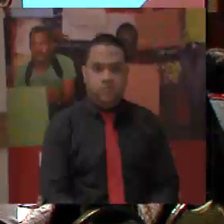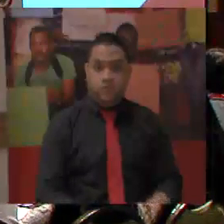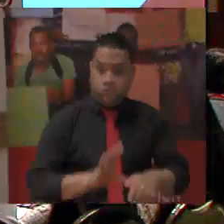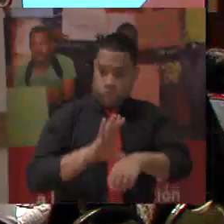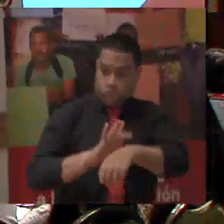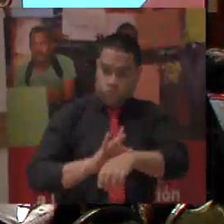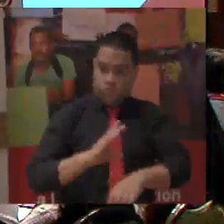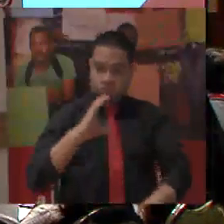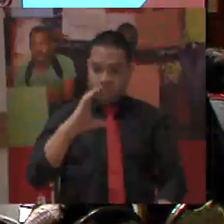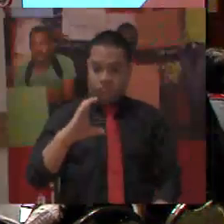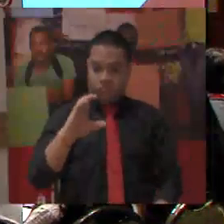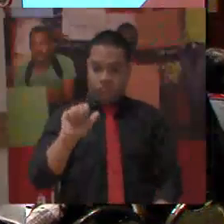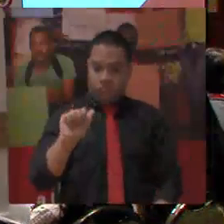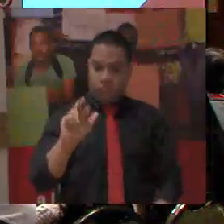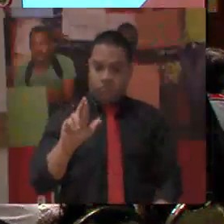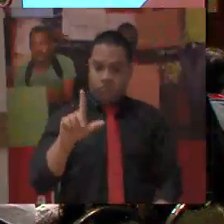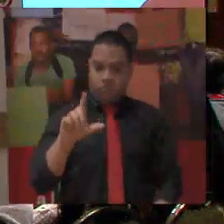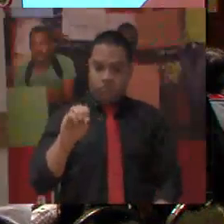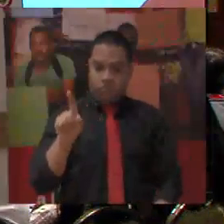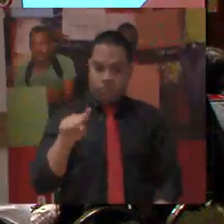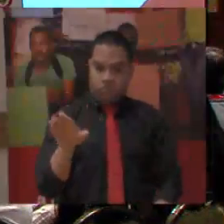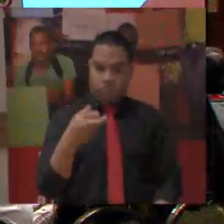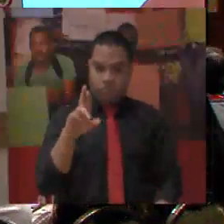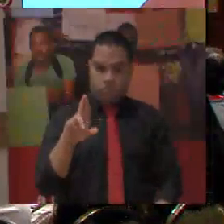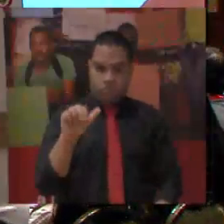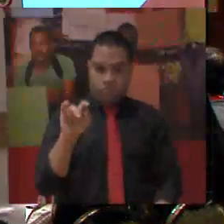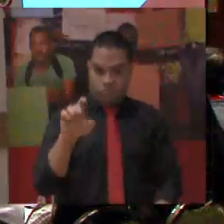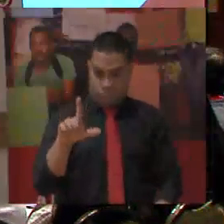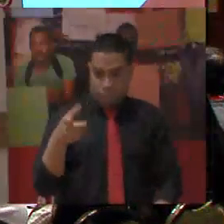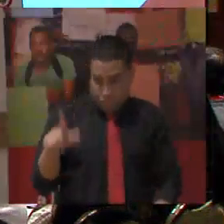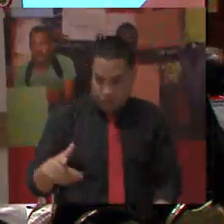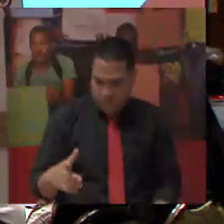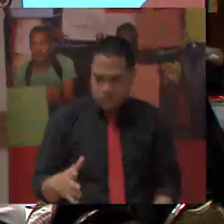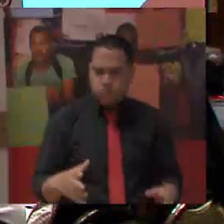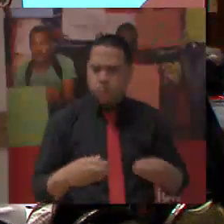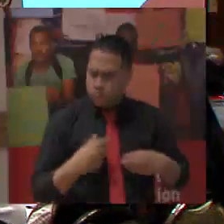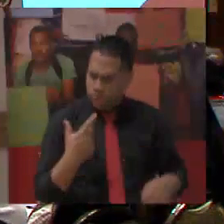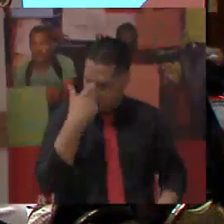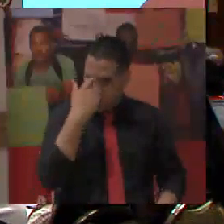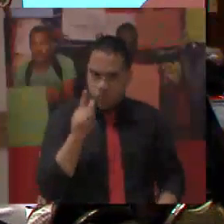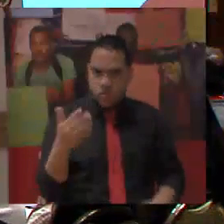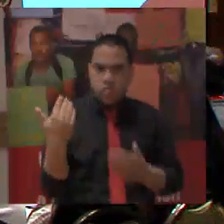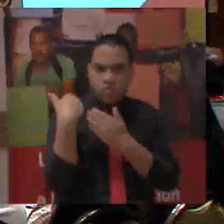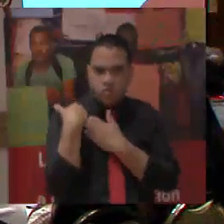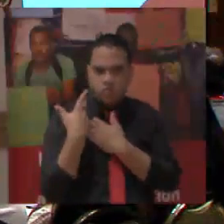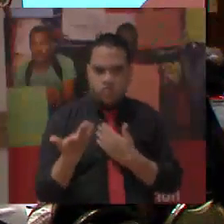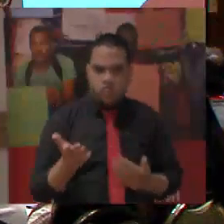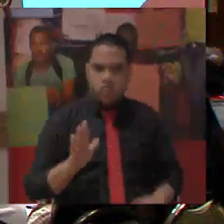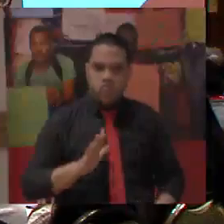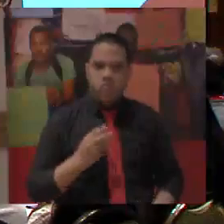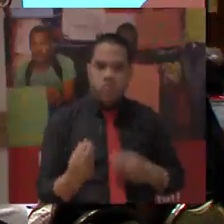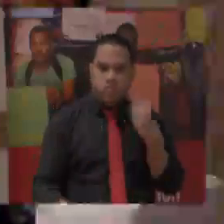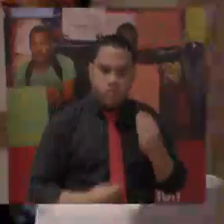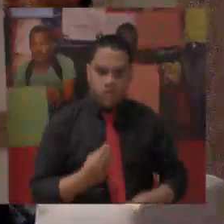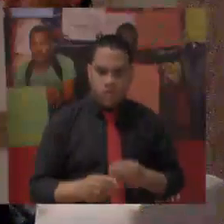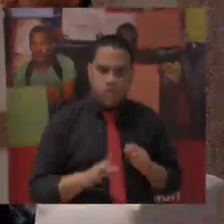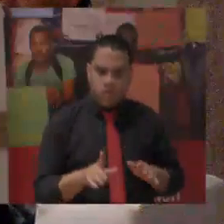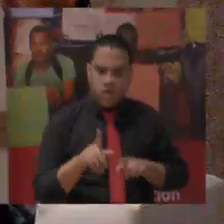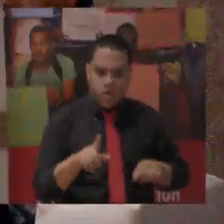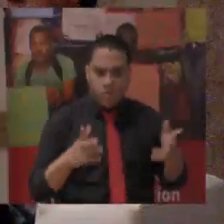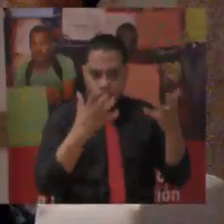Carlos Raúl, usted también asumió el reto y lideró con muchos otros